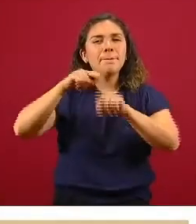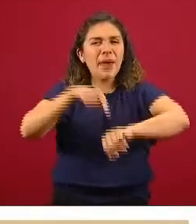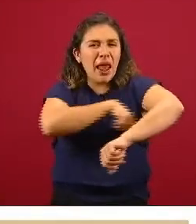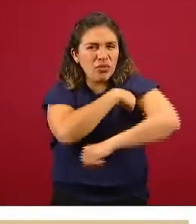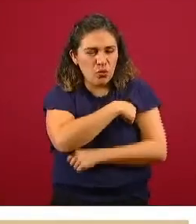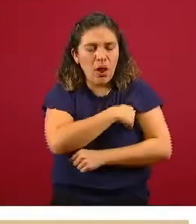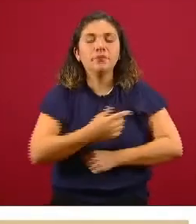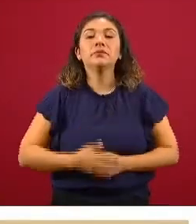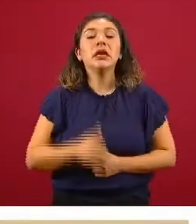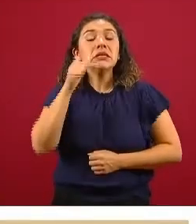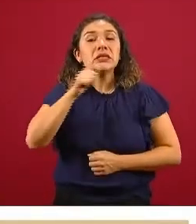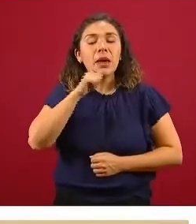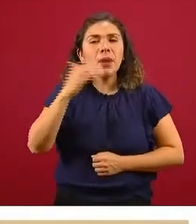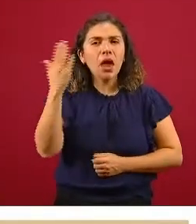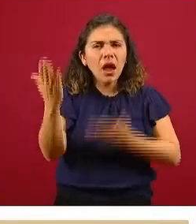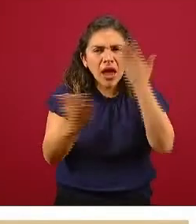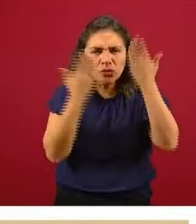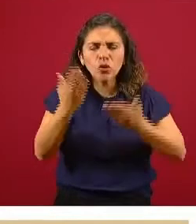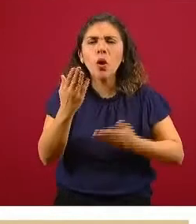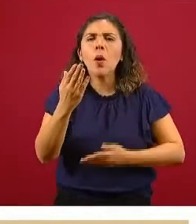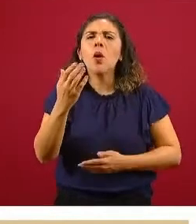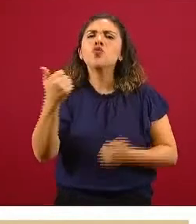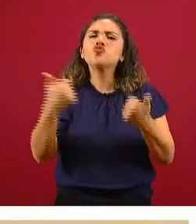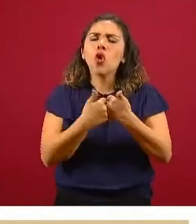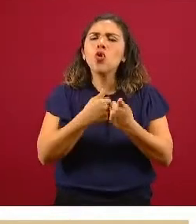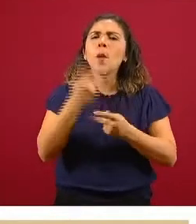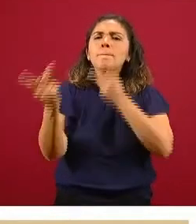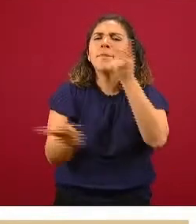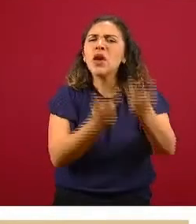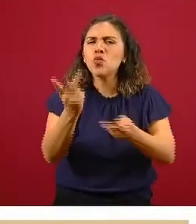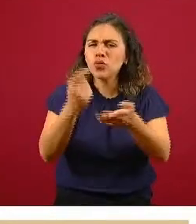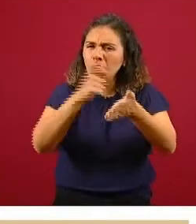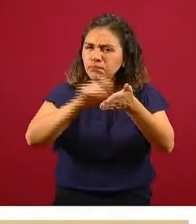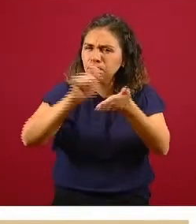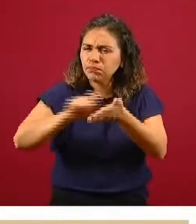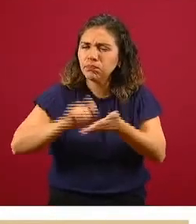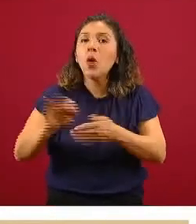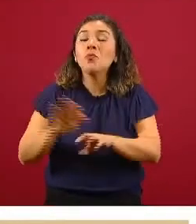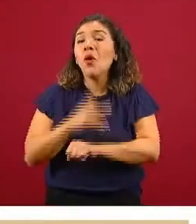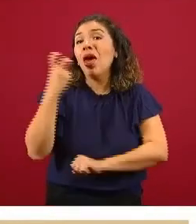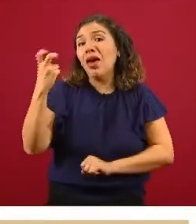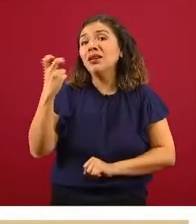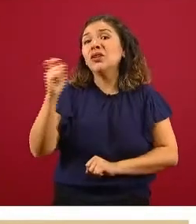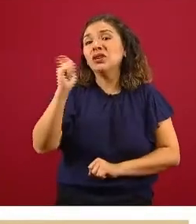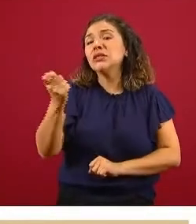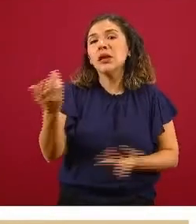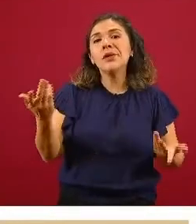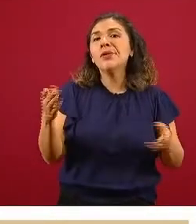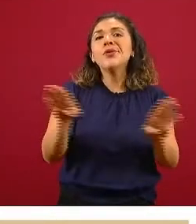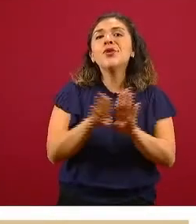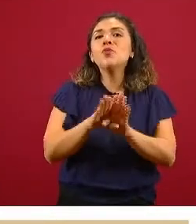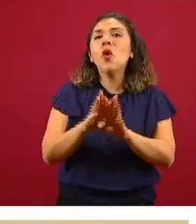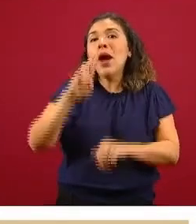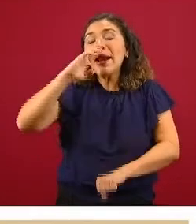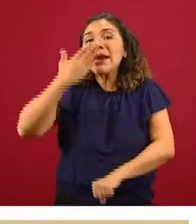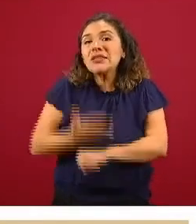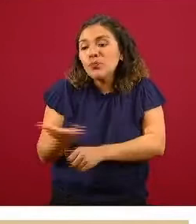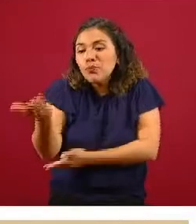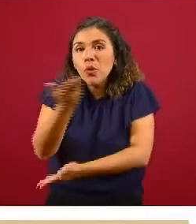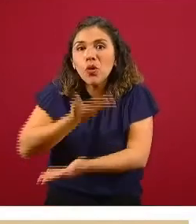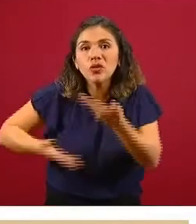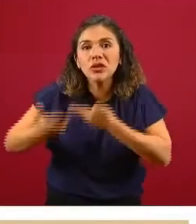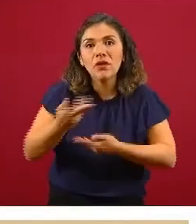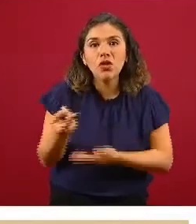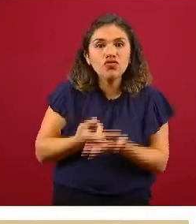Hacemos un estudio, se les pide a través de un cuestionario, porque también aquí, esto es algo de